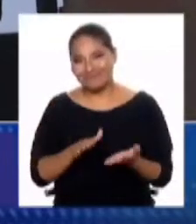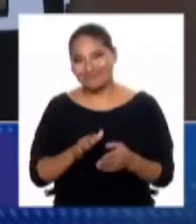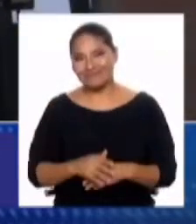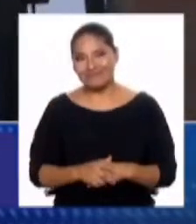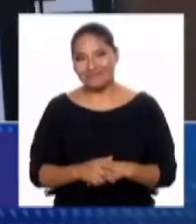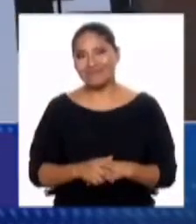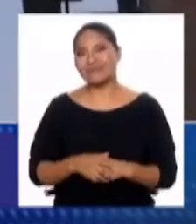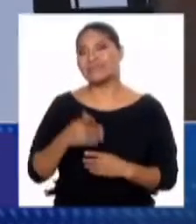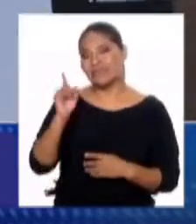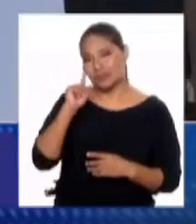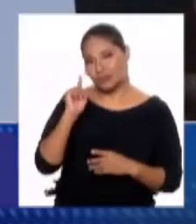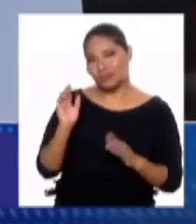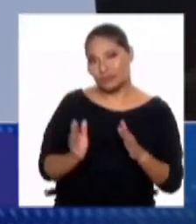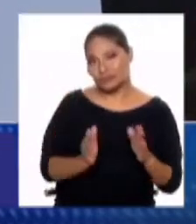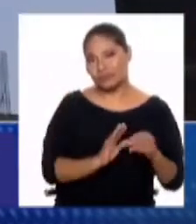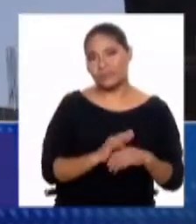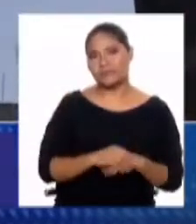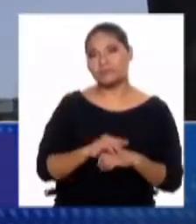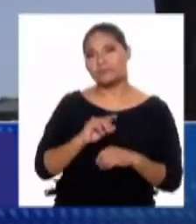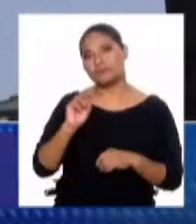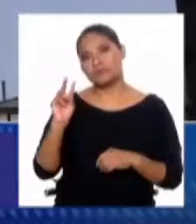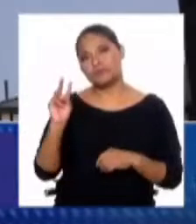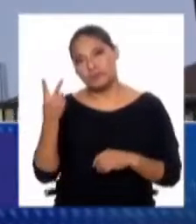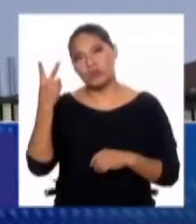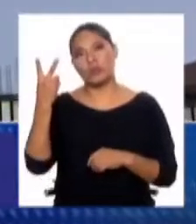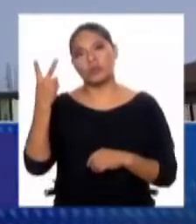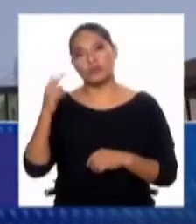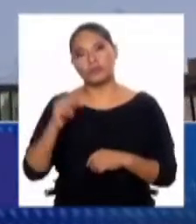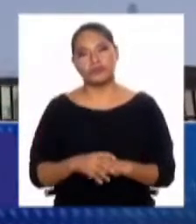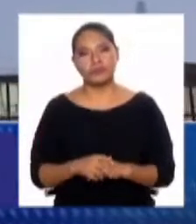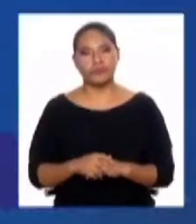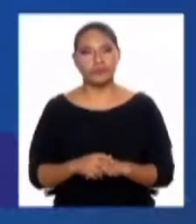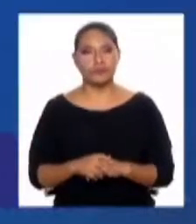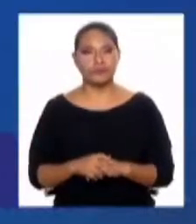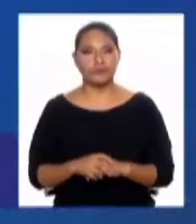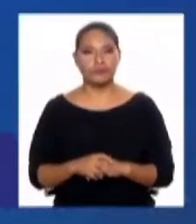Entonces, eso por un lado. En segundo lugar,